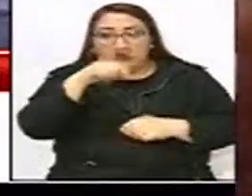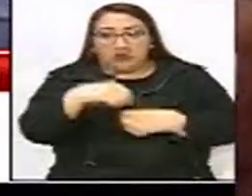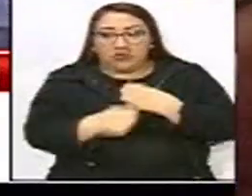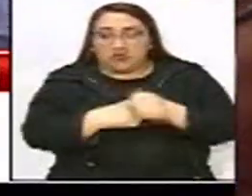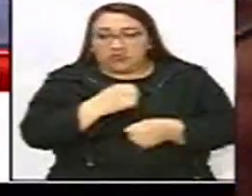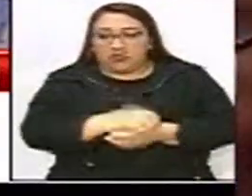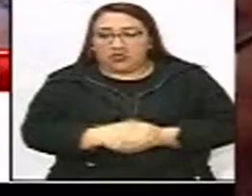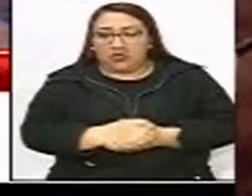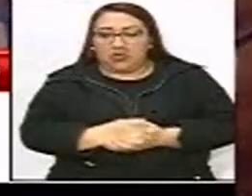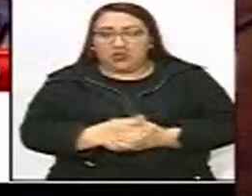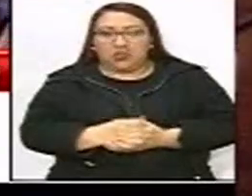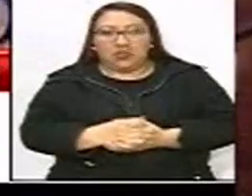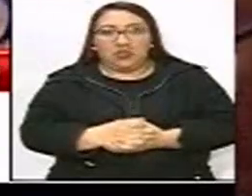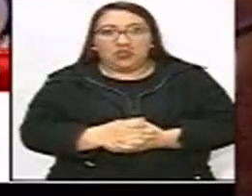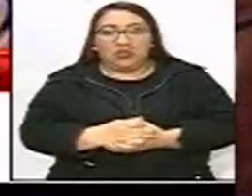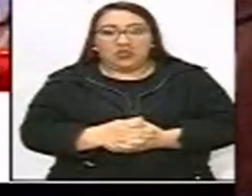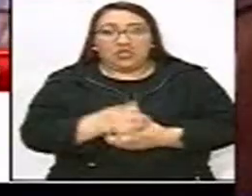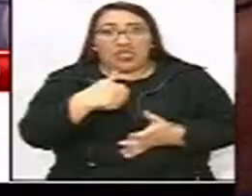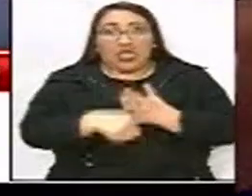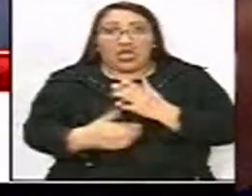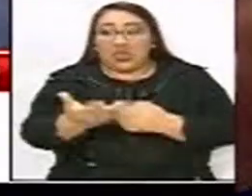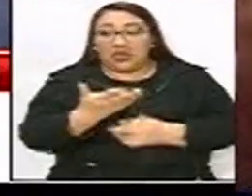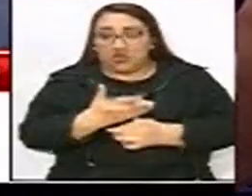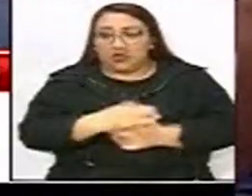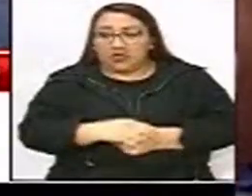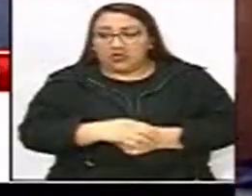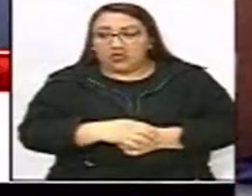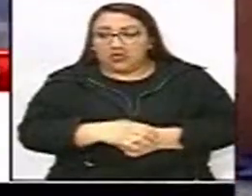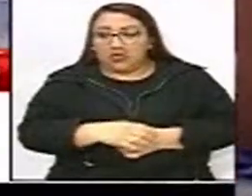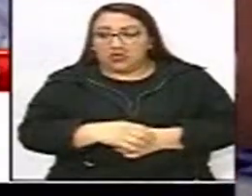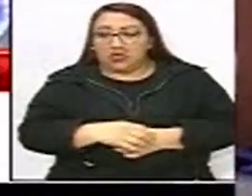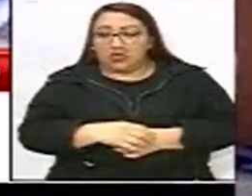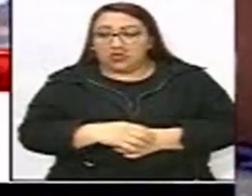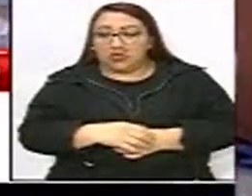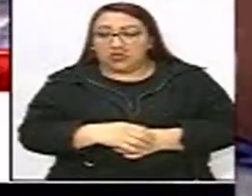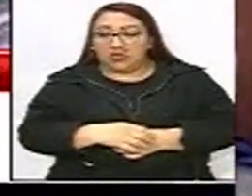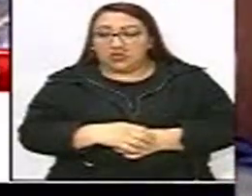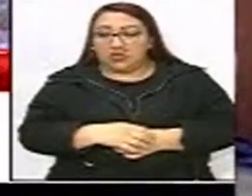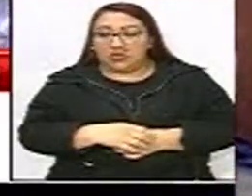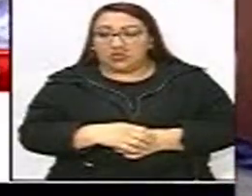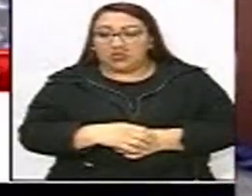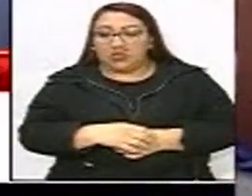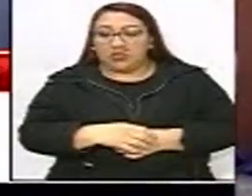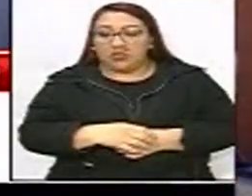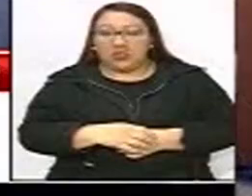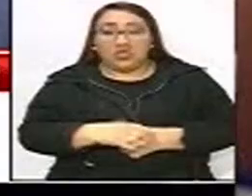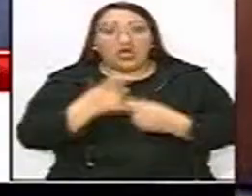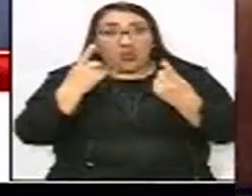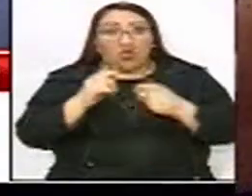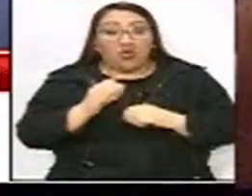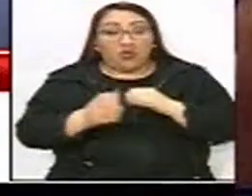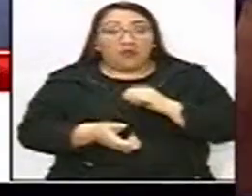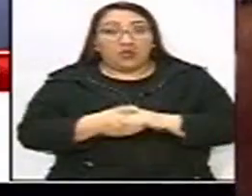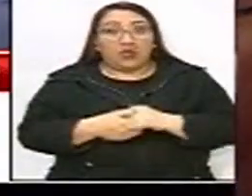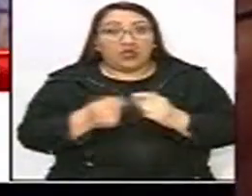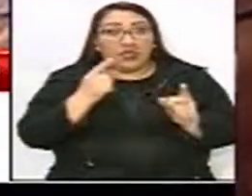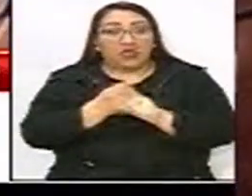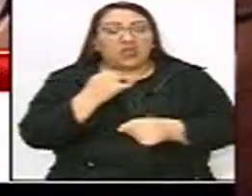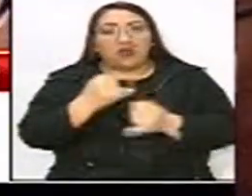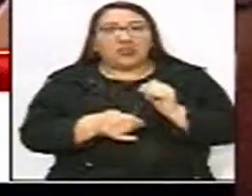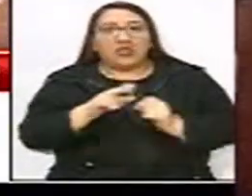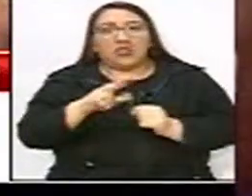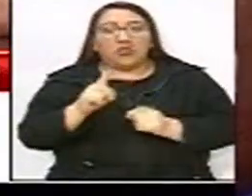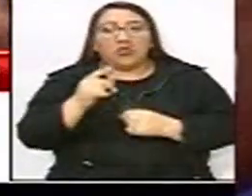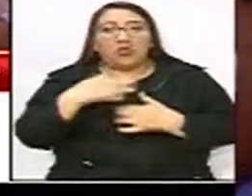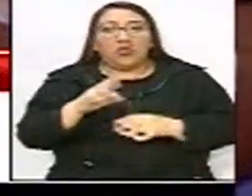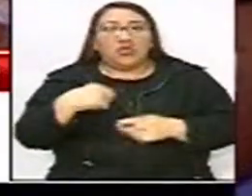año, nos manda una carta y nos dice que el trato directo ha terminado. Y el 31 de julio de este año nos